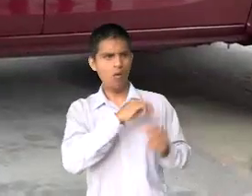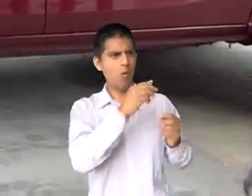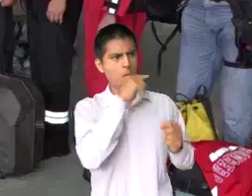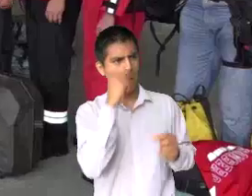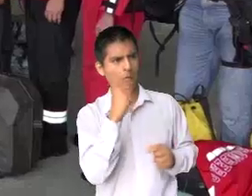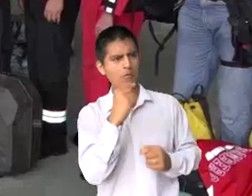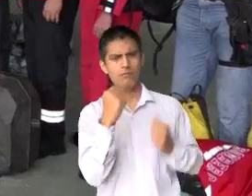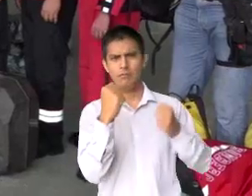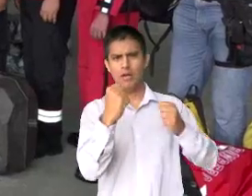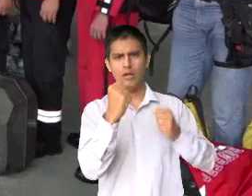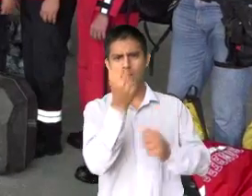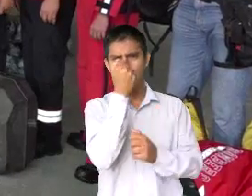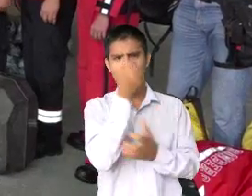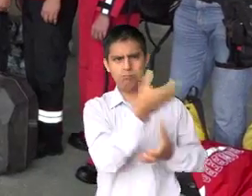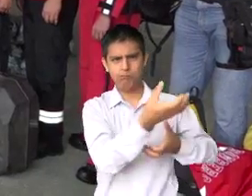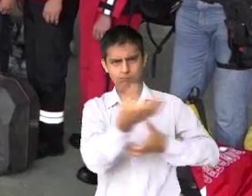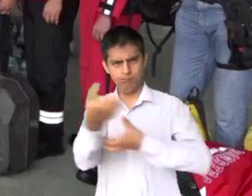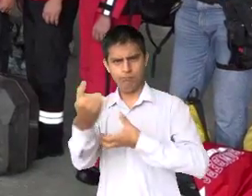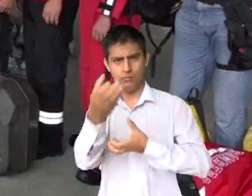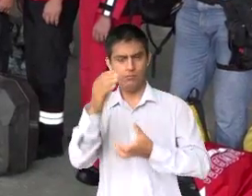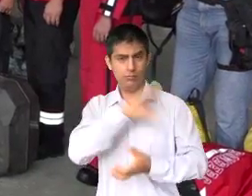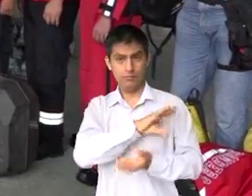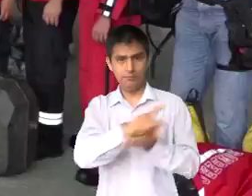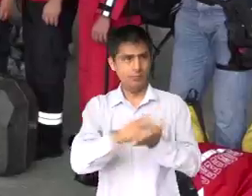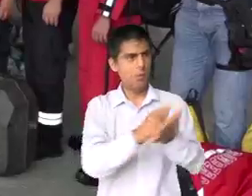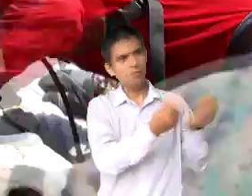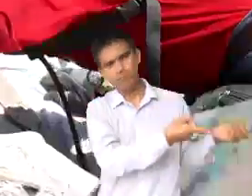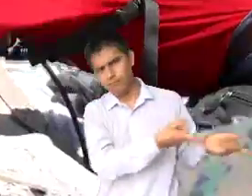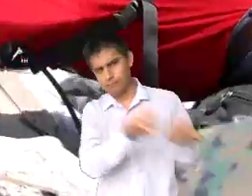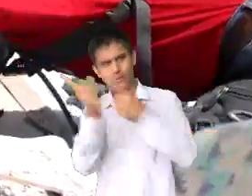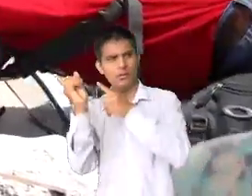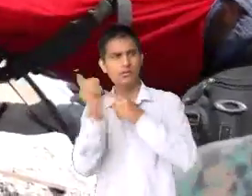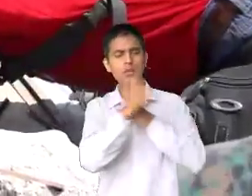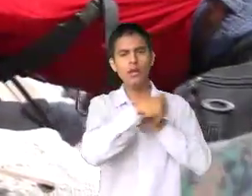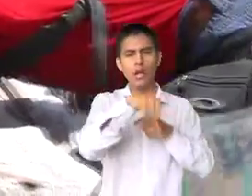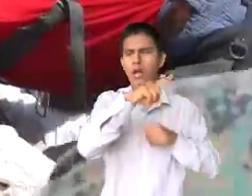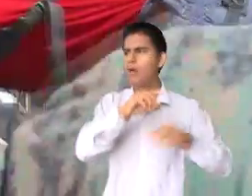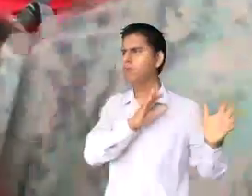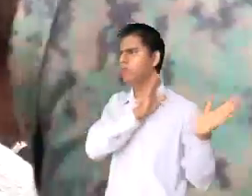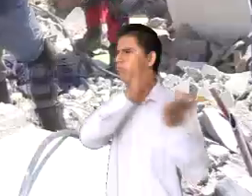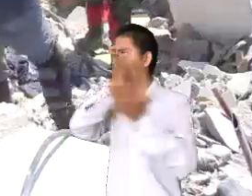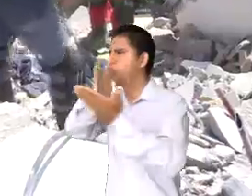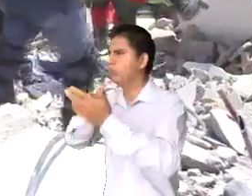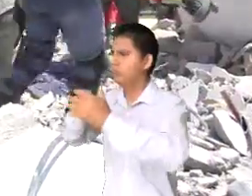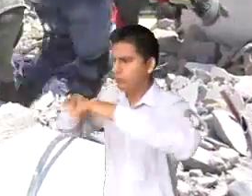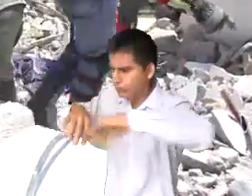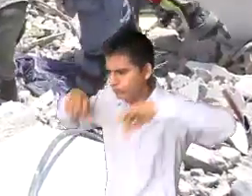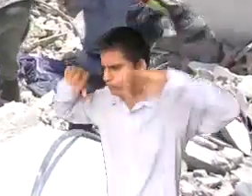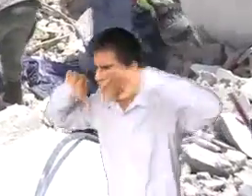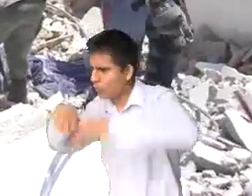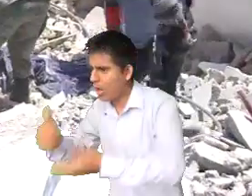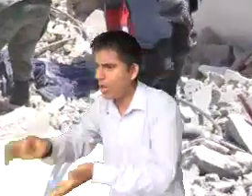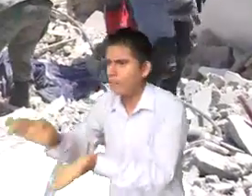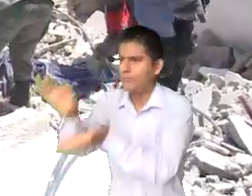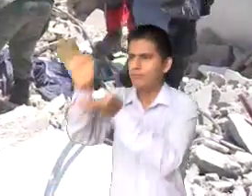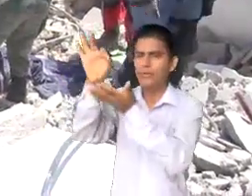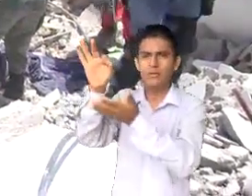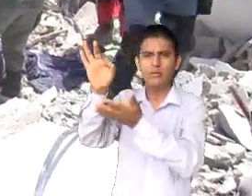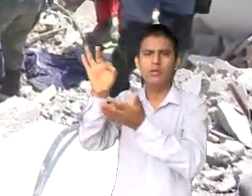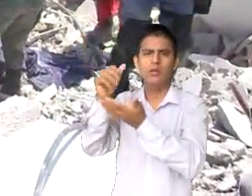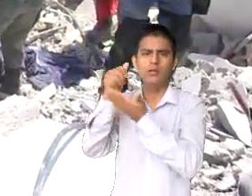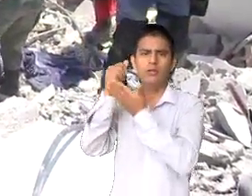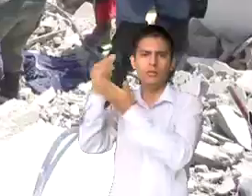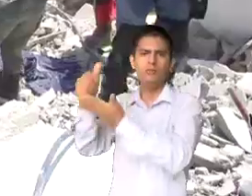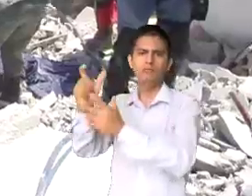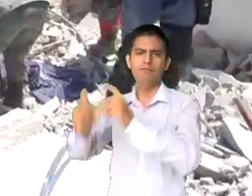de valerosos hombres del Cuerpo de Bomberos del municipio de Lago Agrio, para que con esfuerzos ayuden a encontrar sobrevivientes bajo toneladas de